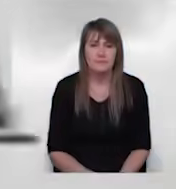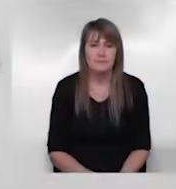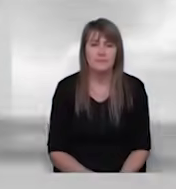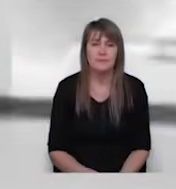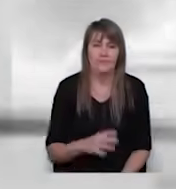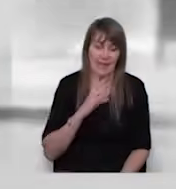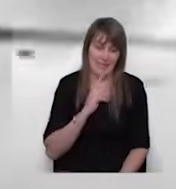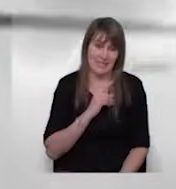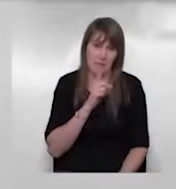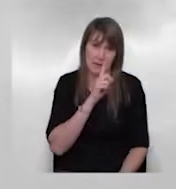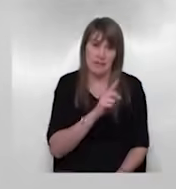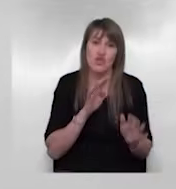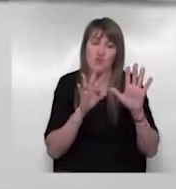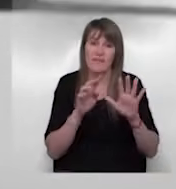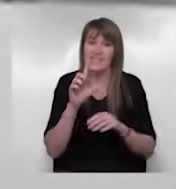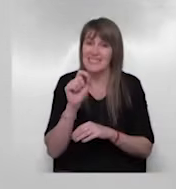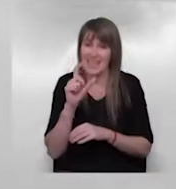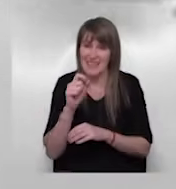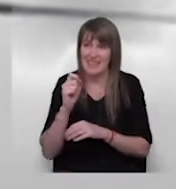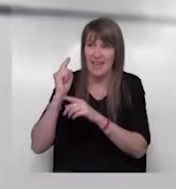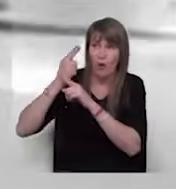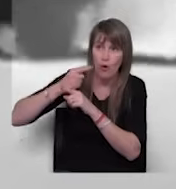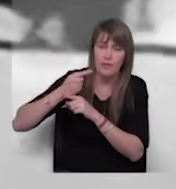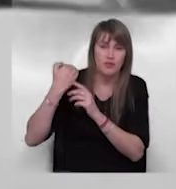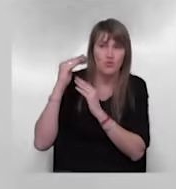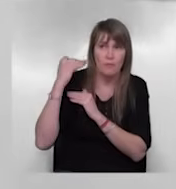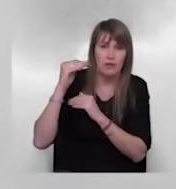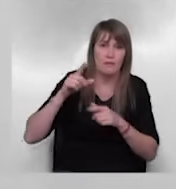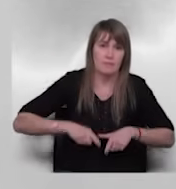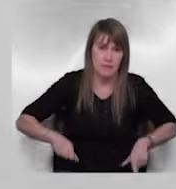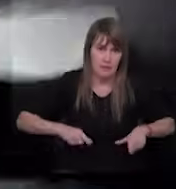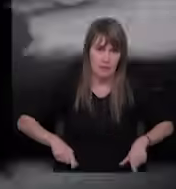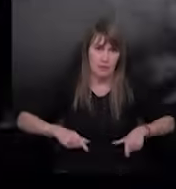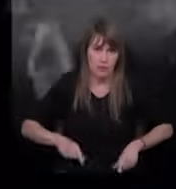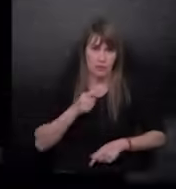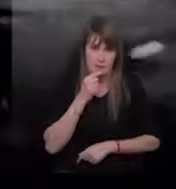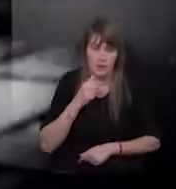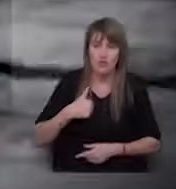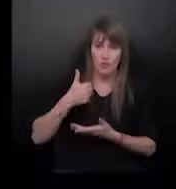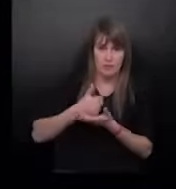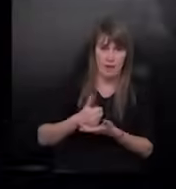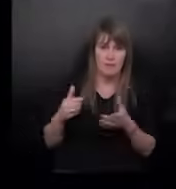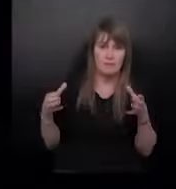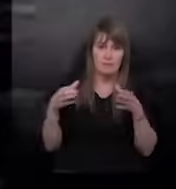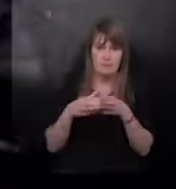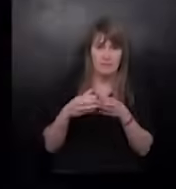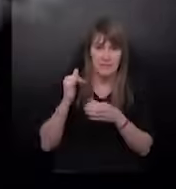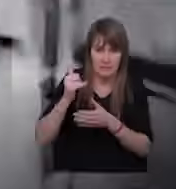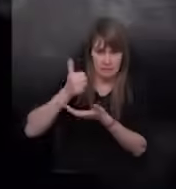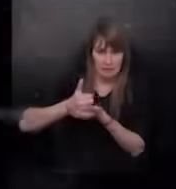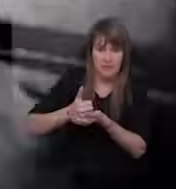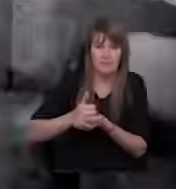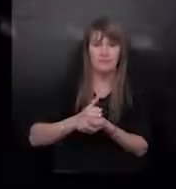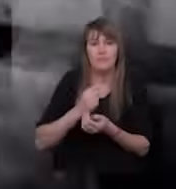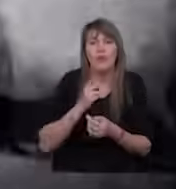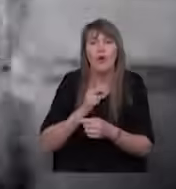Desde diciembre de 1970, cumpliendo órdenes de mis superiores en el Ministerio del Interior, participé en los atentados que detallo a continuación. 1. Contra